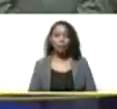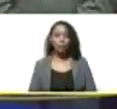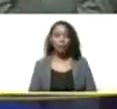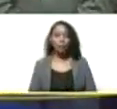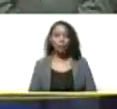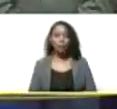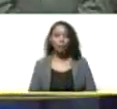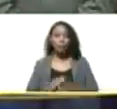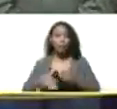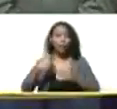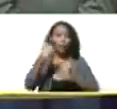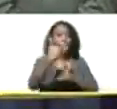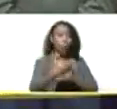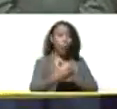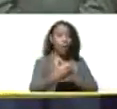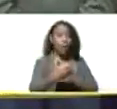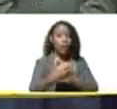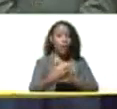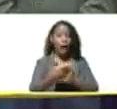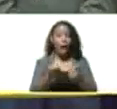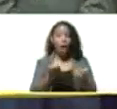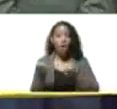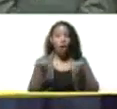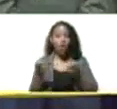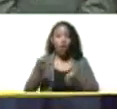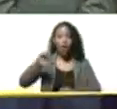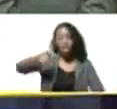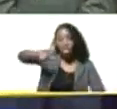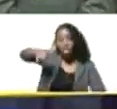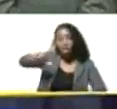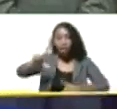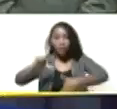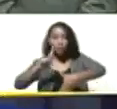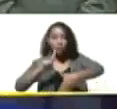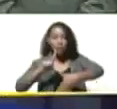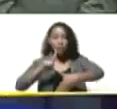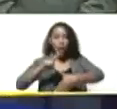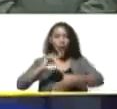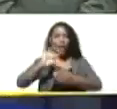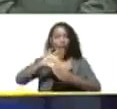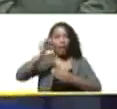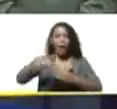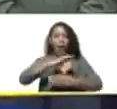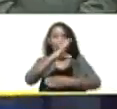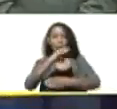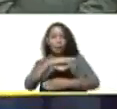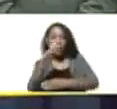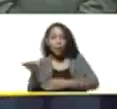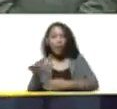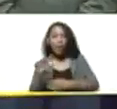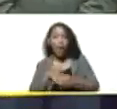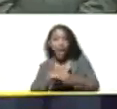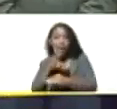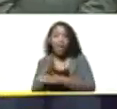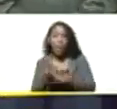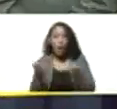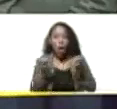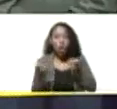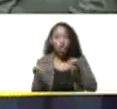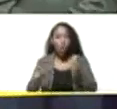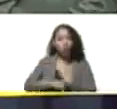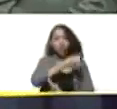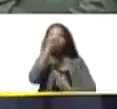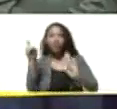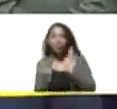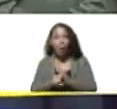y luego, con la dominación de América Latina y el Caribe, ir por el dominio del resto